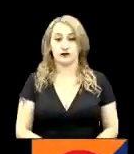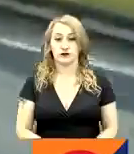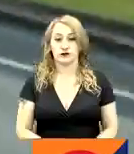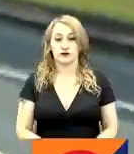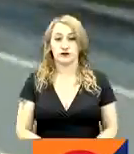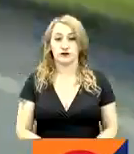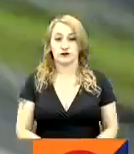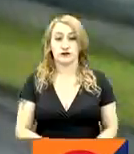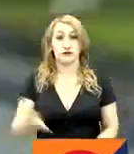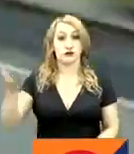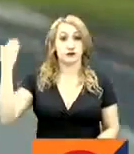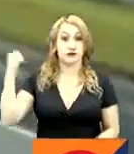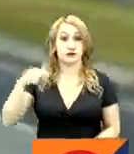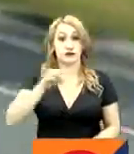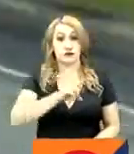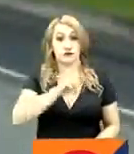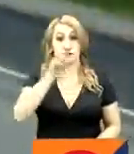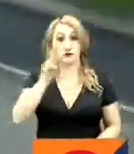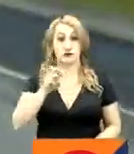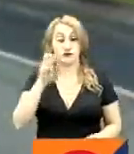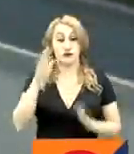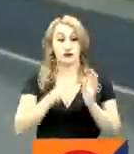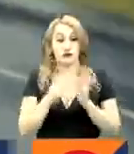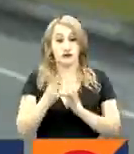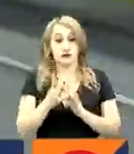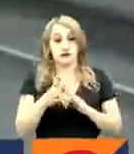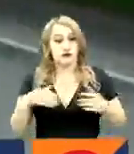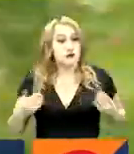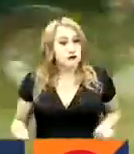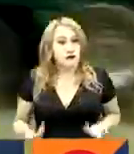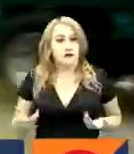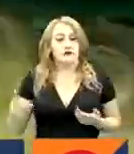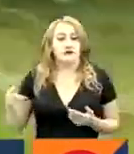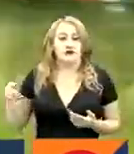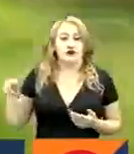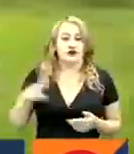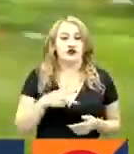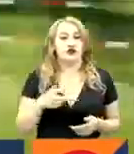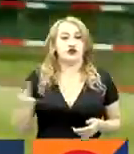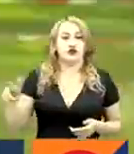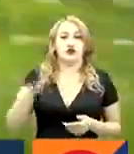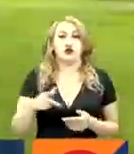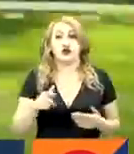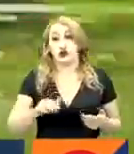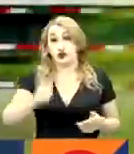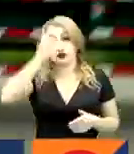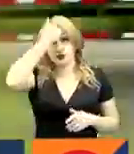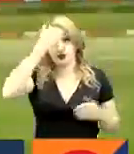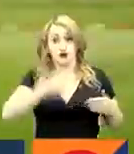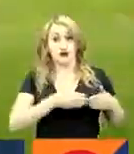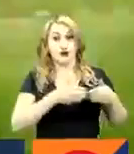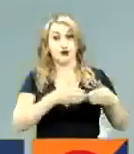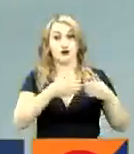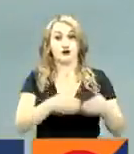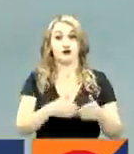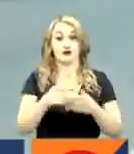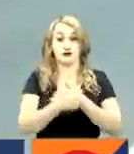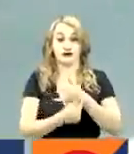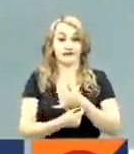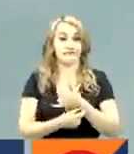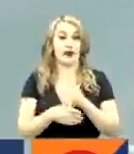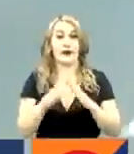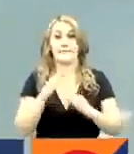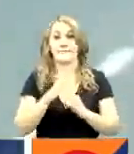desde el pasado 28 de abril las vías que conducen al más importante puerto de colombia sobre el pacífico se encuentran bloqueadas